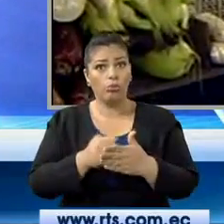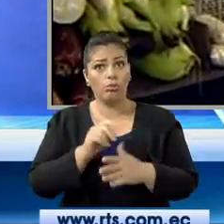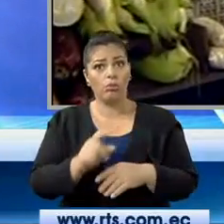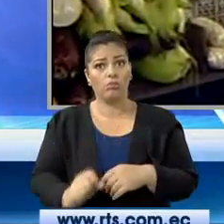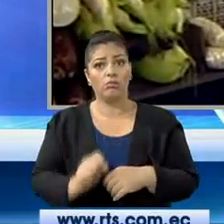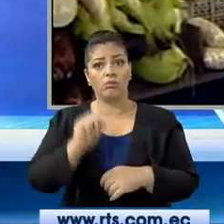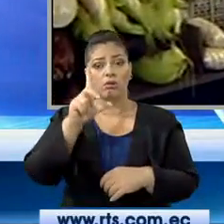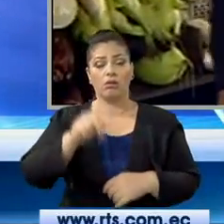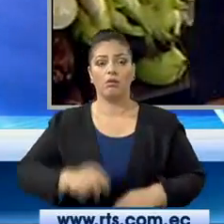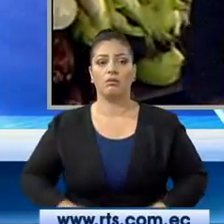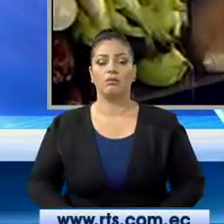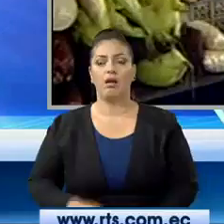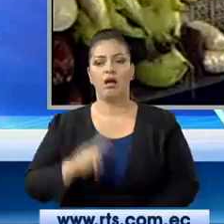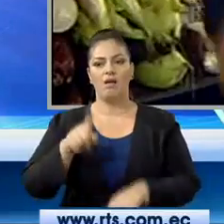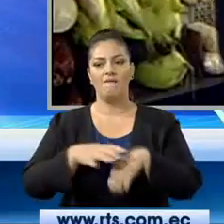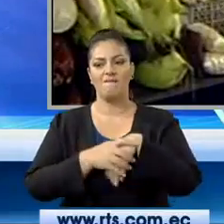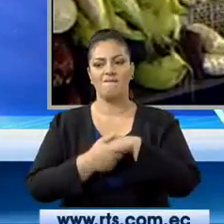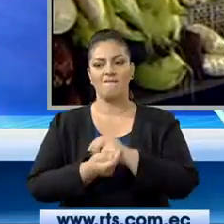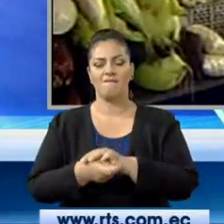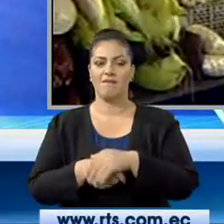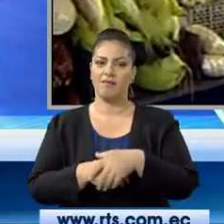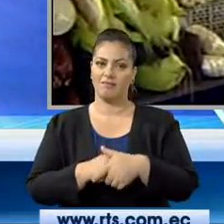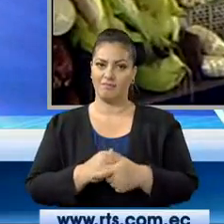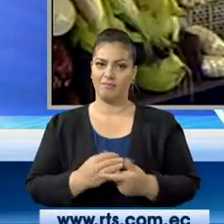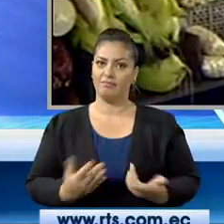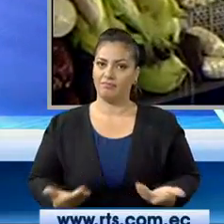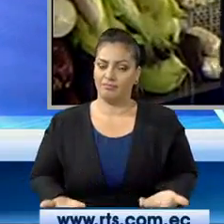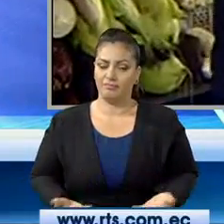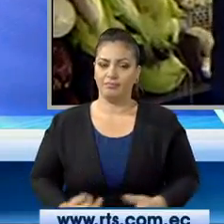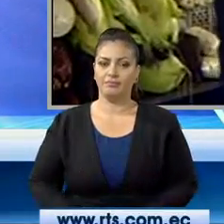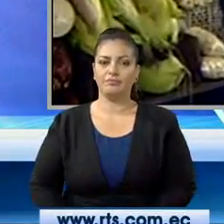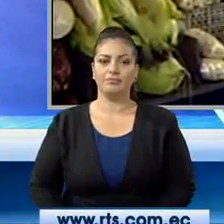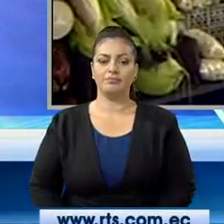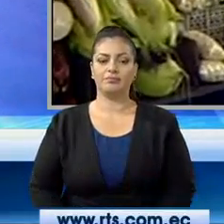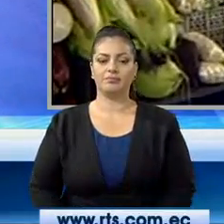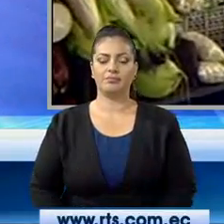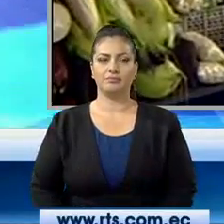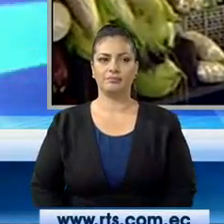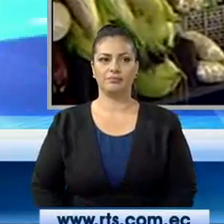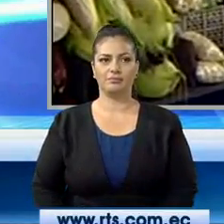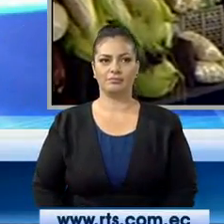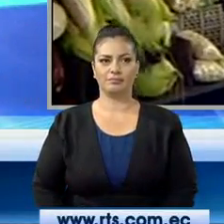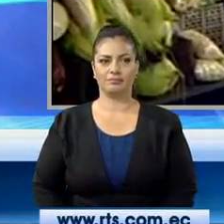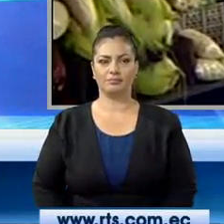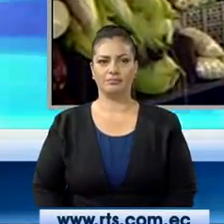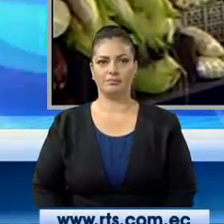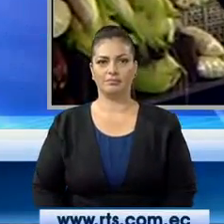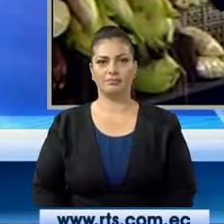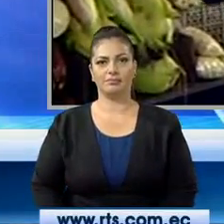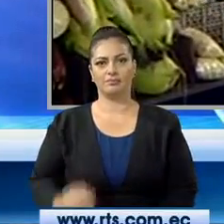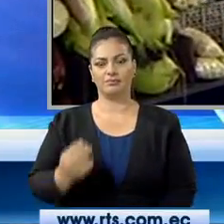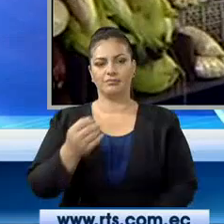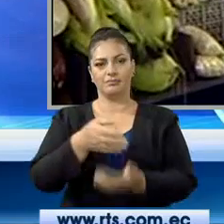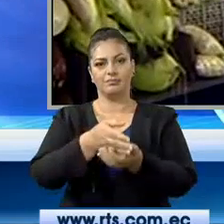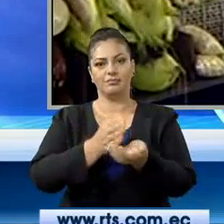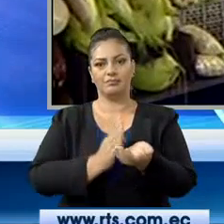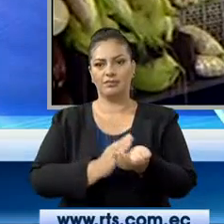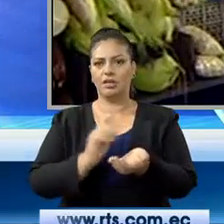pero igual. También, Marcia. Hace ¿cómo se llama? Verde hornado, entonces se pone caro el verde.